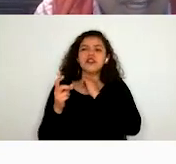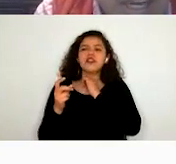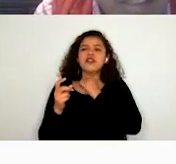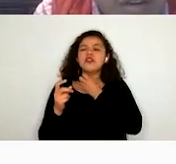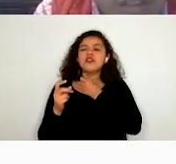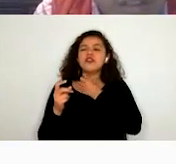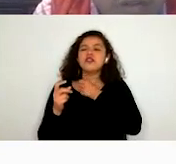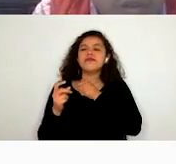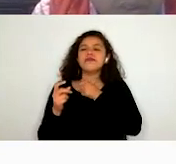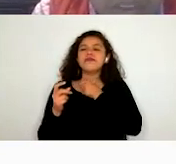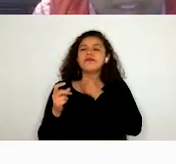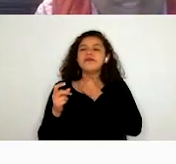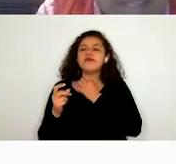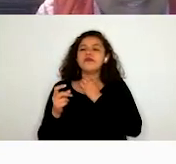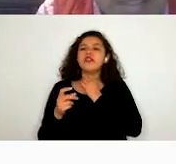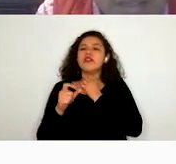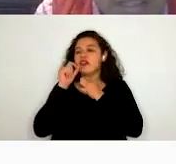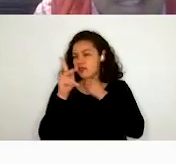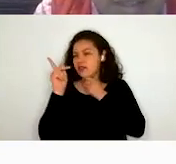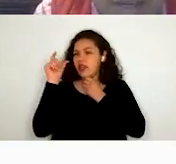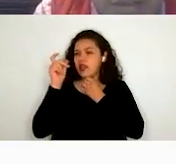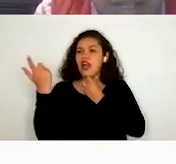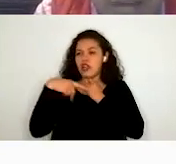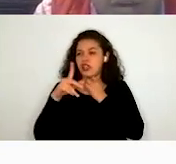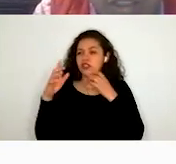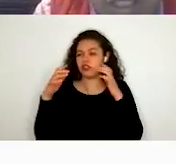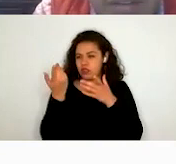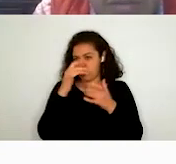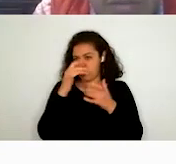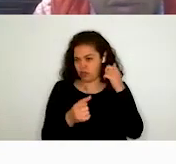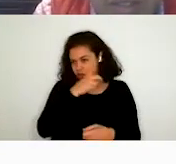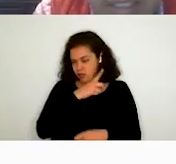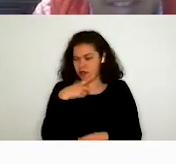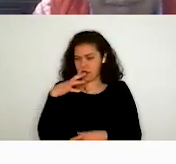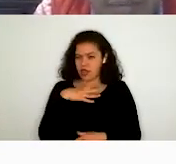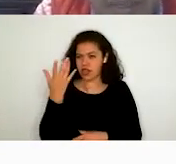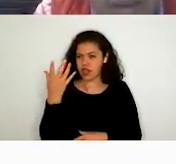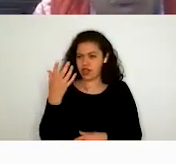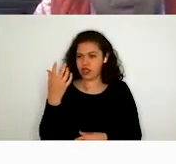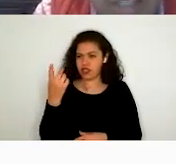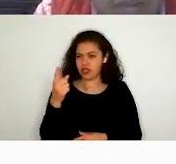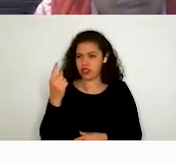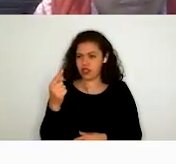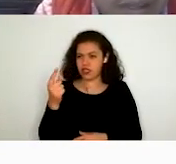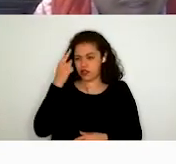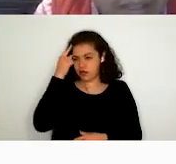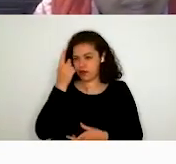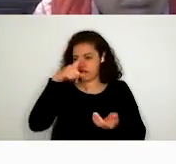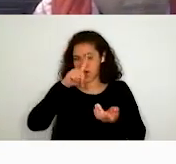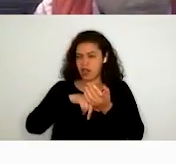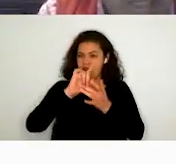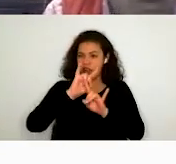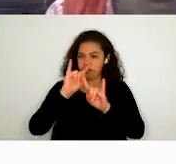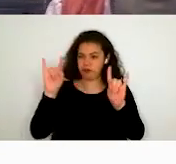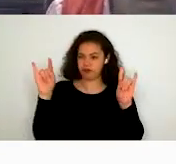Y al interior de los cubos de escaleras de emergencias deberán contar con cinta fotoluminiscente colocada sobre la pared,